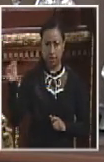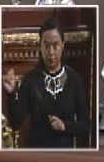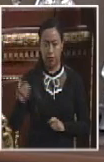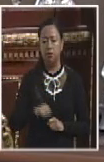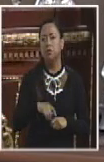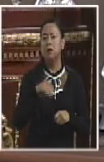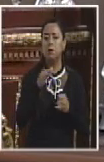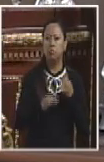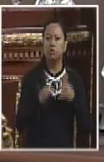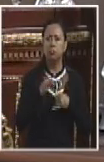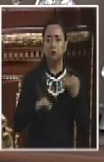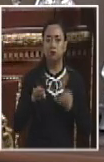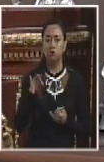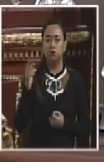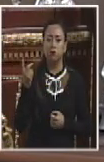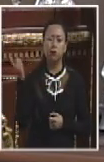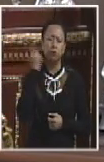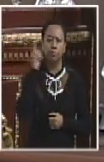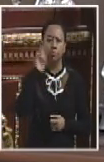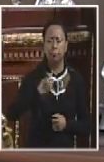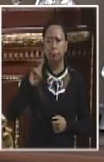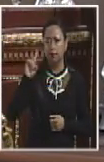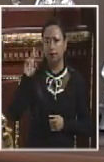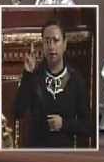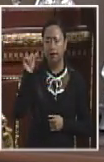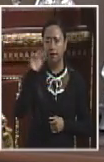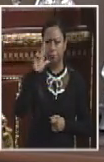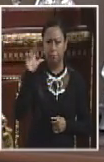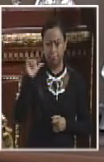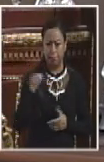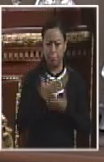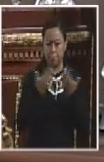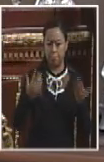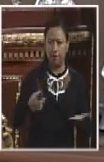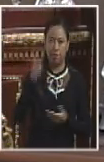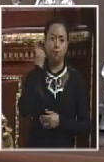Aguilar Solache hasta por 5 minutos.